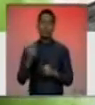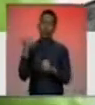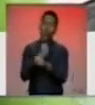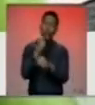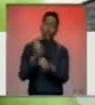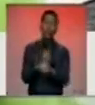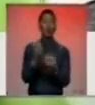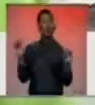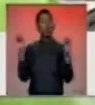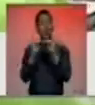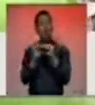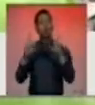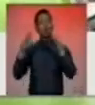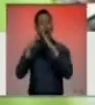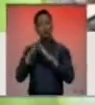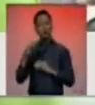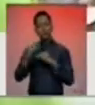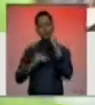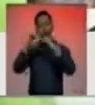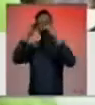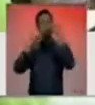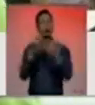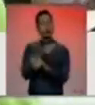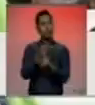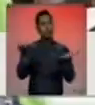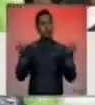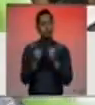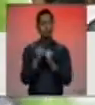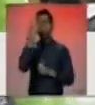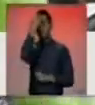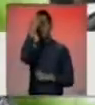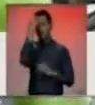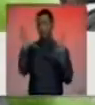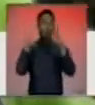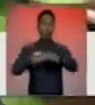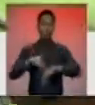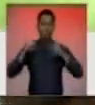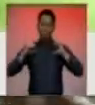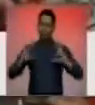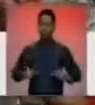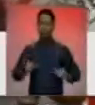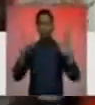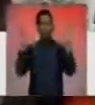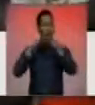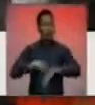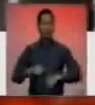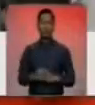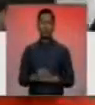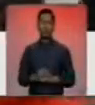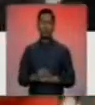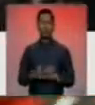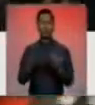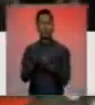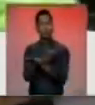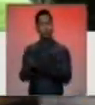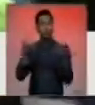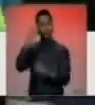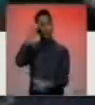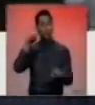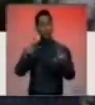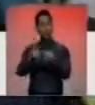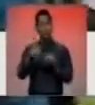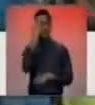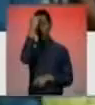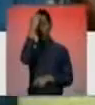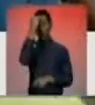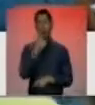construyendo casas, casas para todos, educación gratuita, salud gratuita para nuestro pueblo. Y en medio de ese ambiente de acuerdos, Jorge Glass